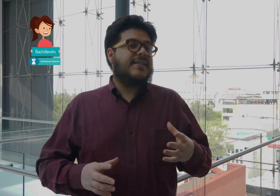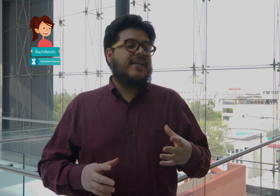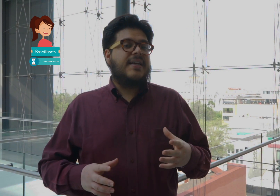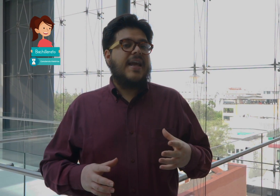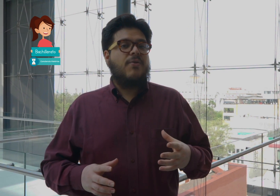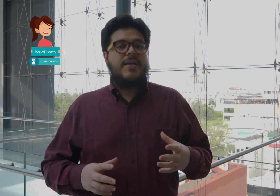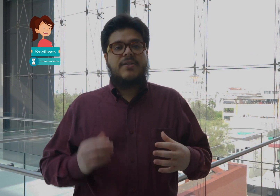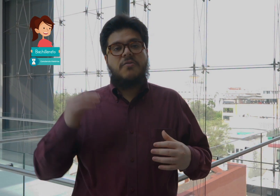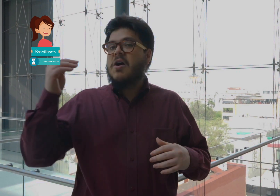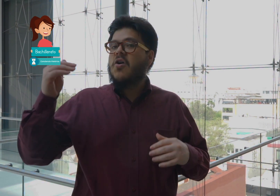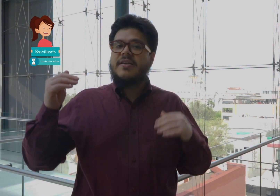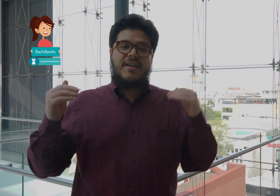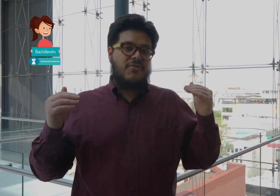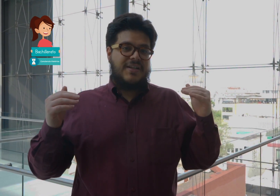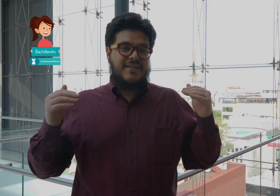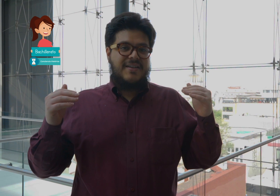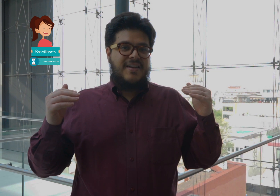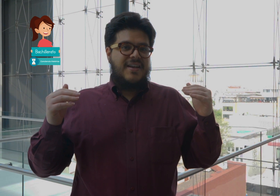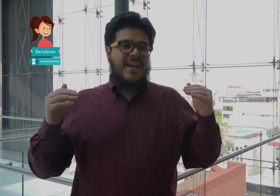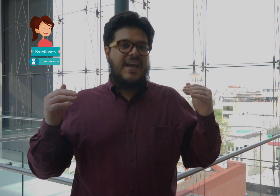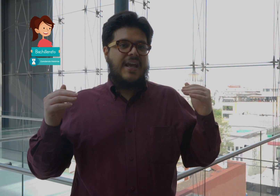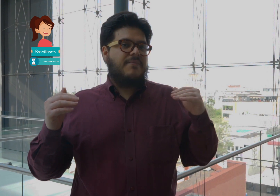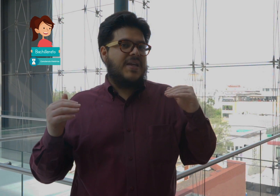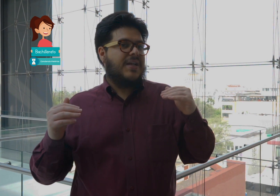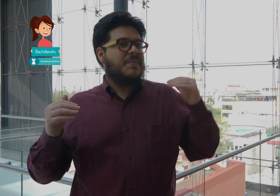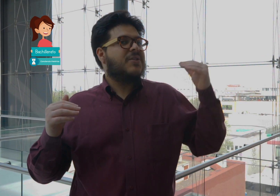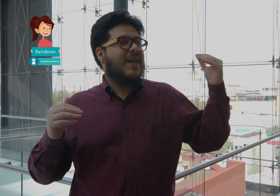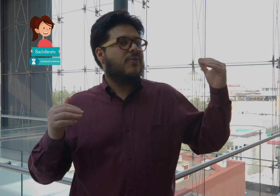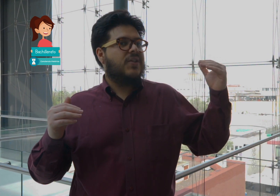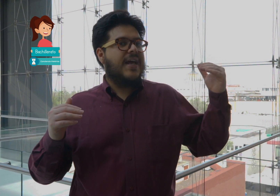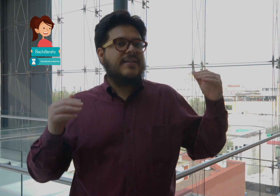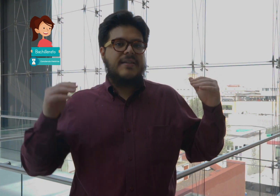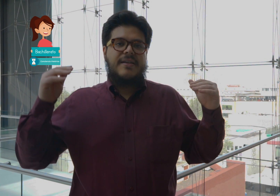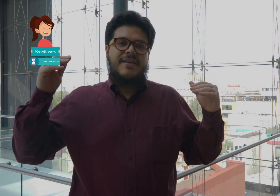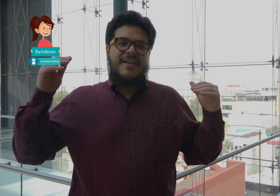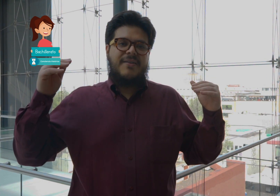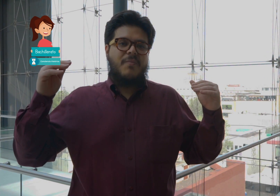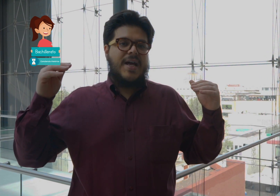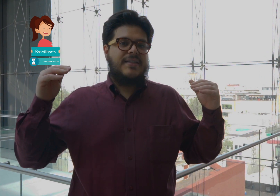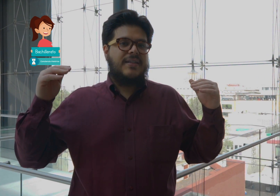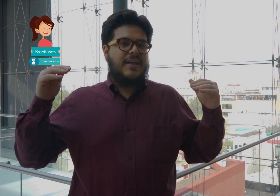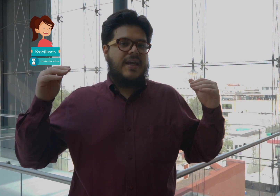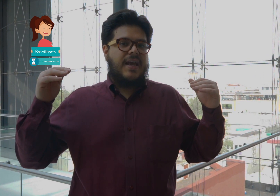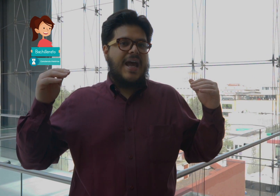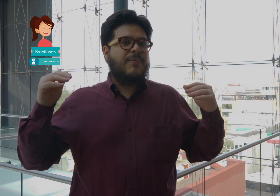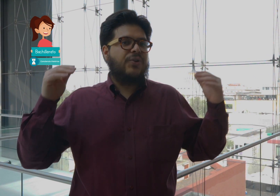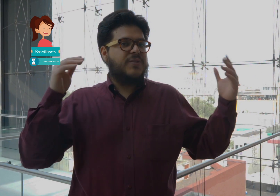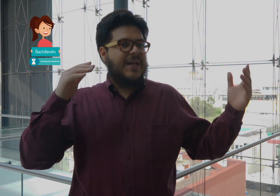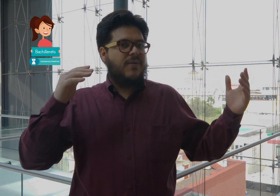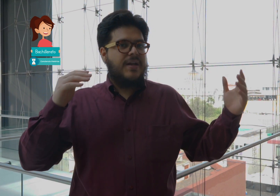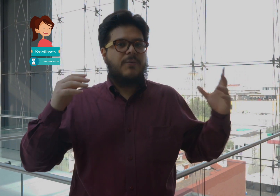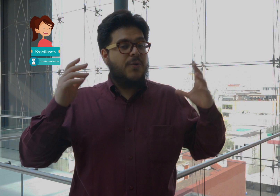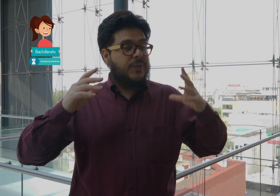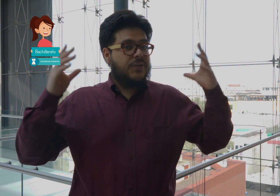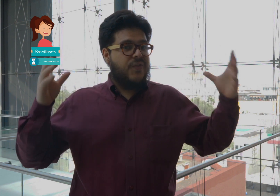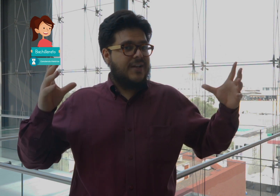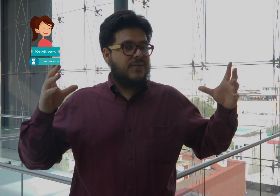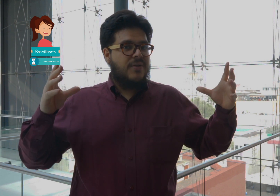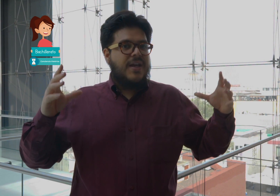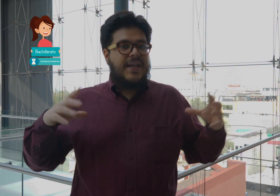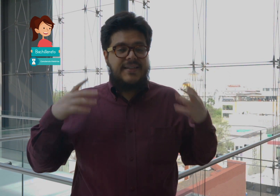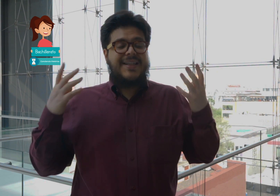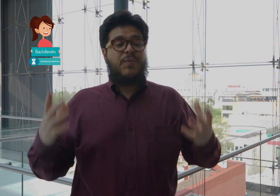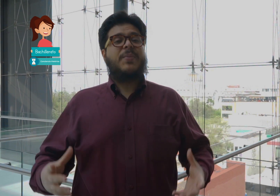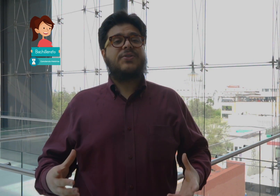existen razas, creen que hay unas que son mejores que otras, que mientras más blanco seas, más apto eres para gobernar. Bueno, pues eso es